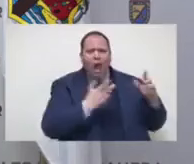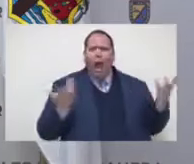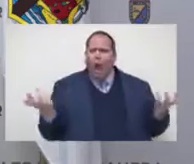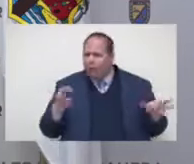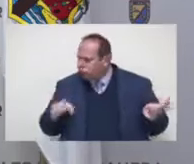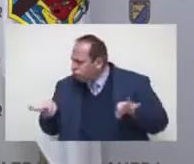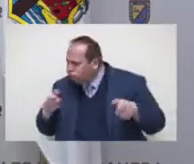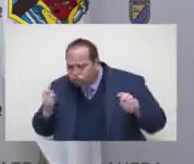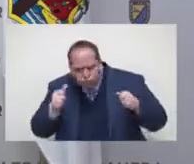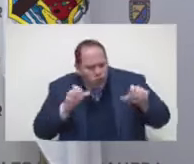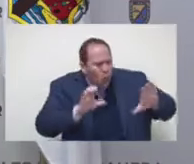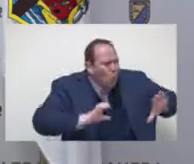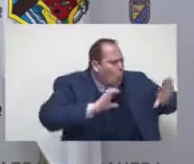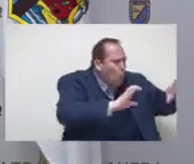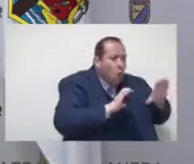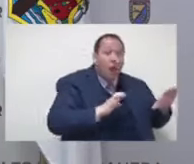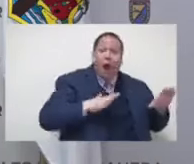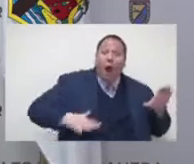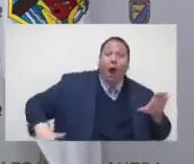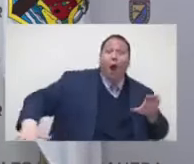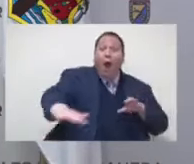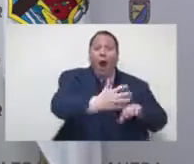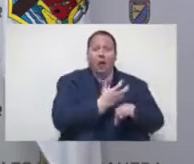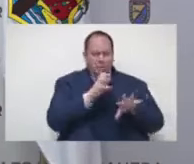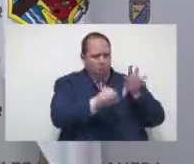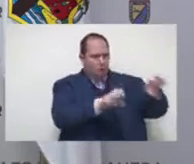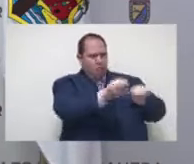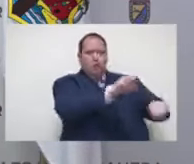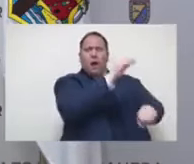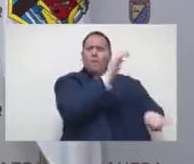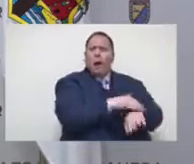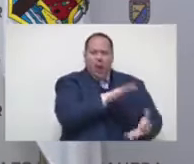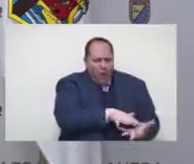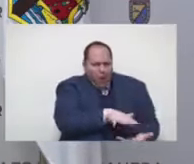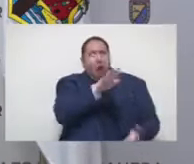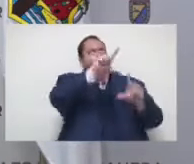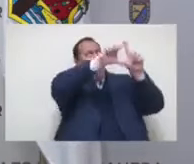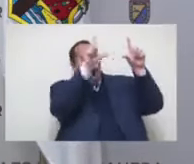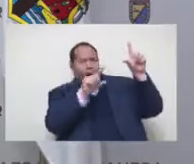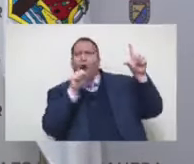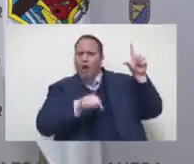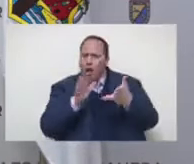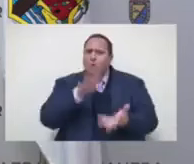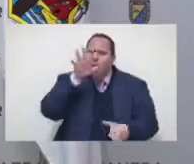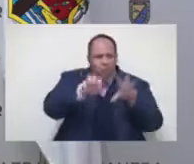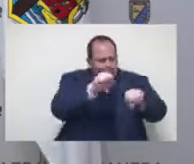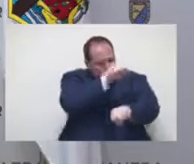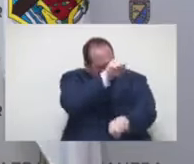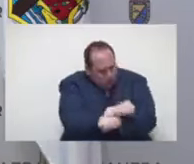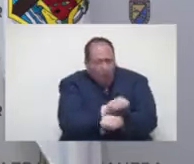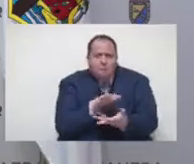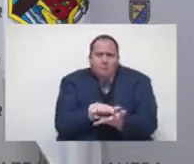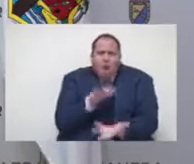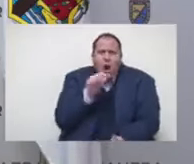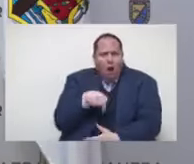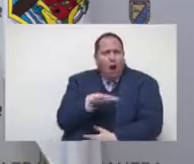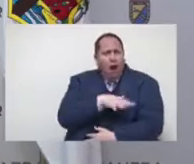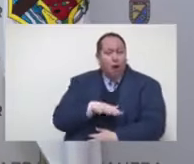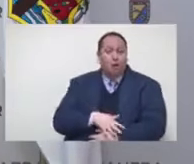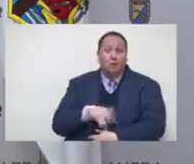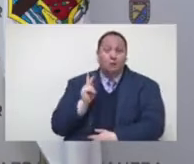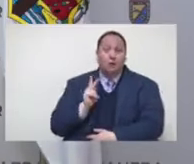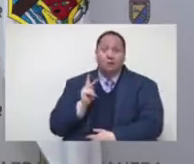trabajo. Somos uno de los estados que más decomisos ha logrado a nivel nacional, que más detenciones ha logrado. Pero